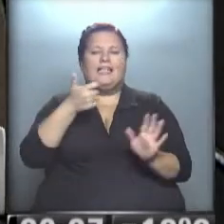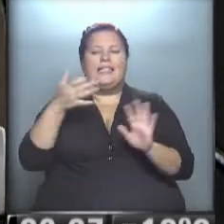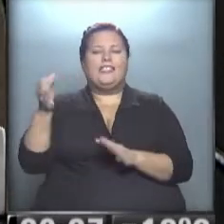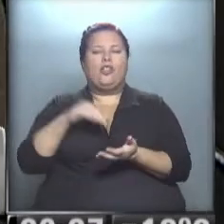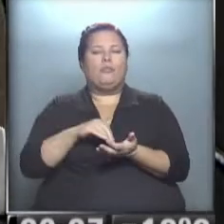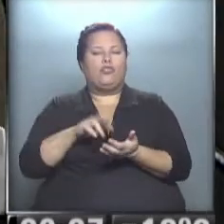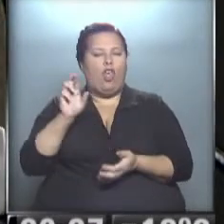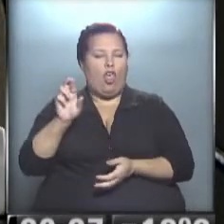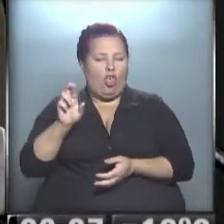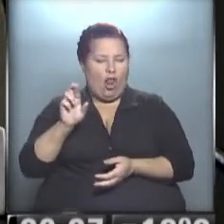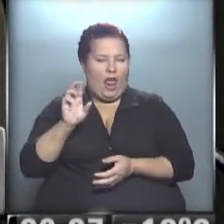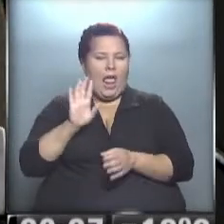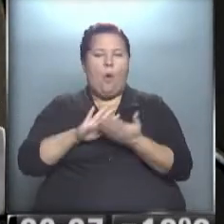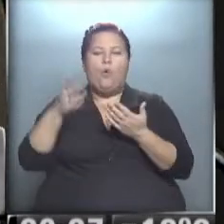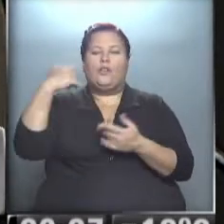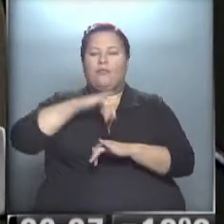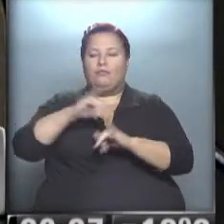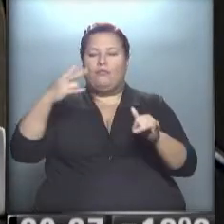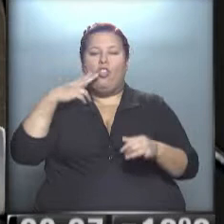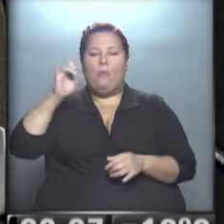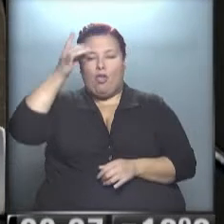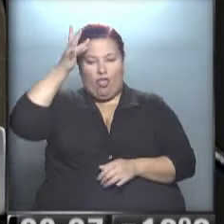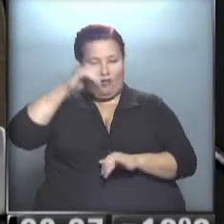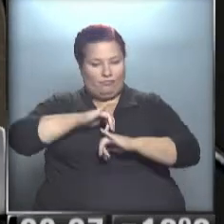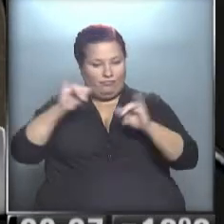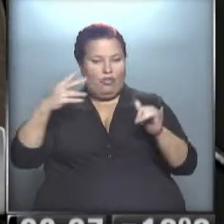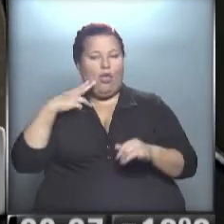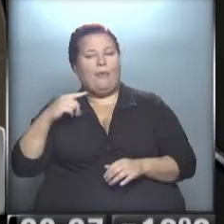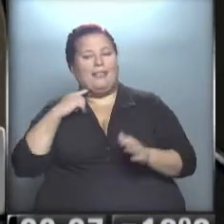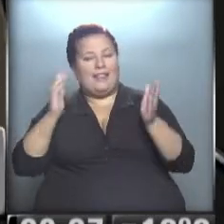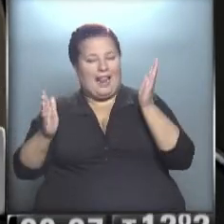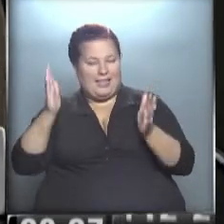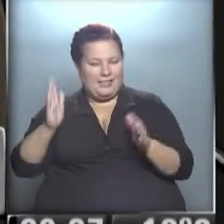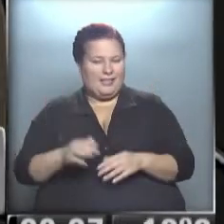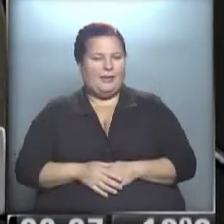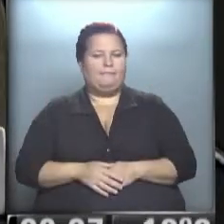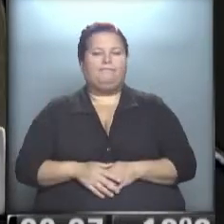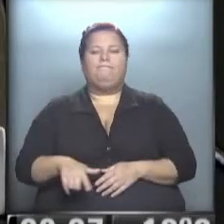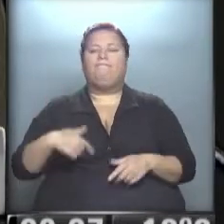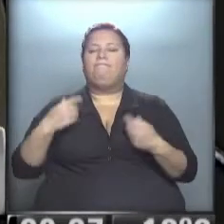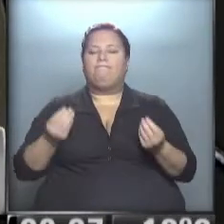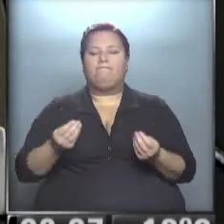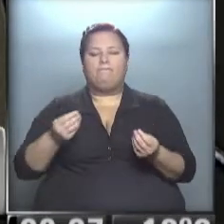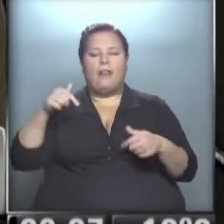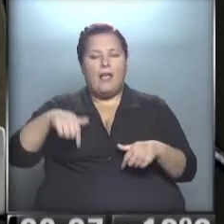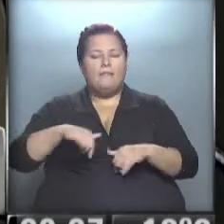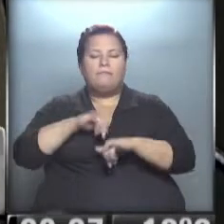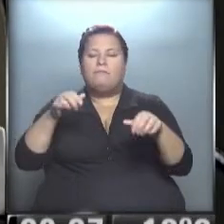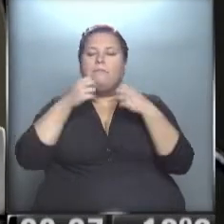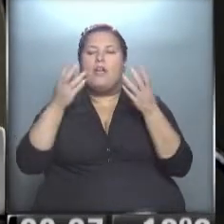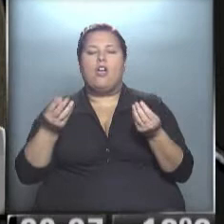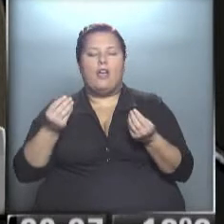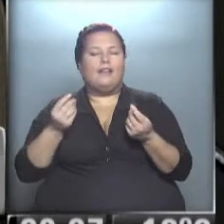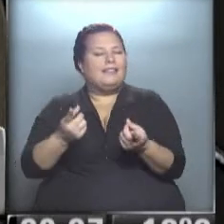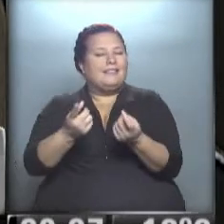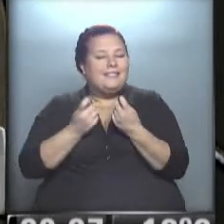millones de dólares de acuerdo al último dato disponible- año 2012-2013 lo que hemos propiciado es la